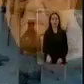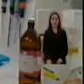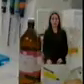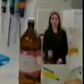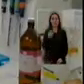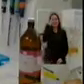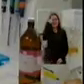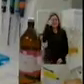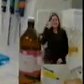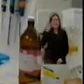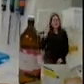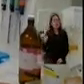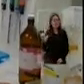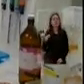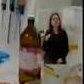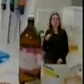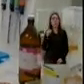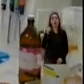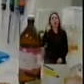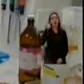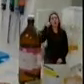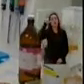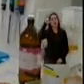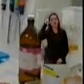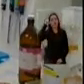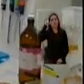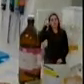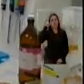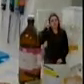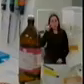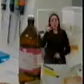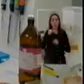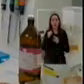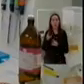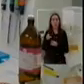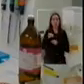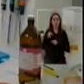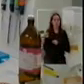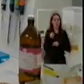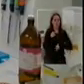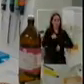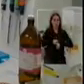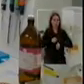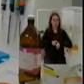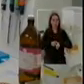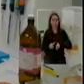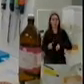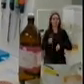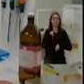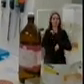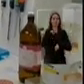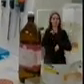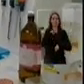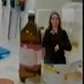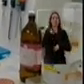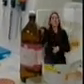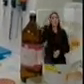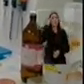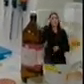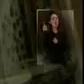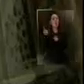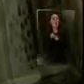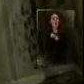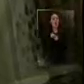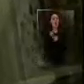El Alzheimer es una demencia progresiva, que se instala en poco tiempo y que afecta fundamentalmente a la memoria de